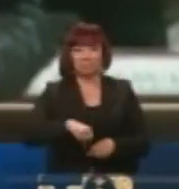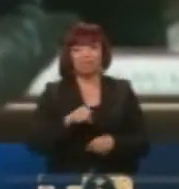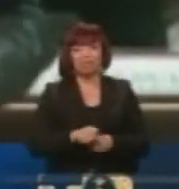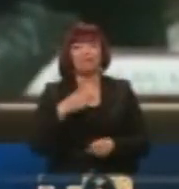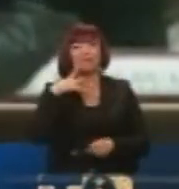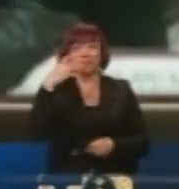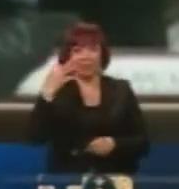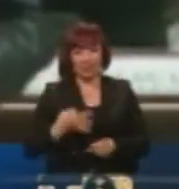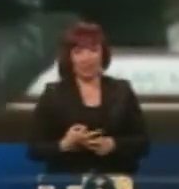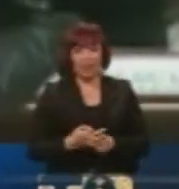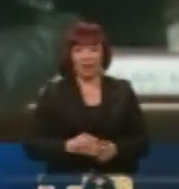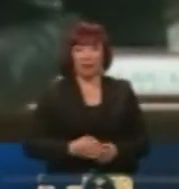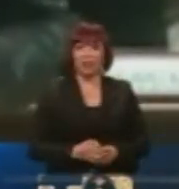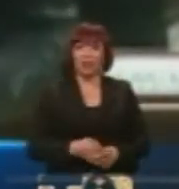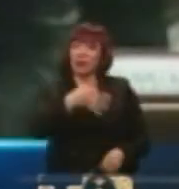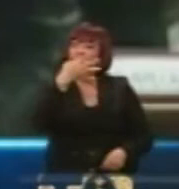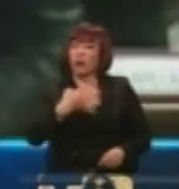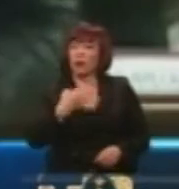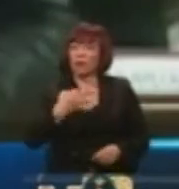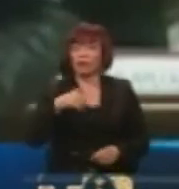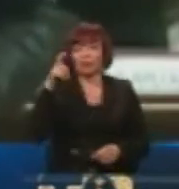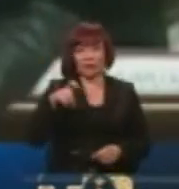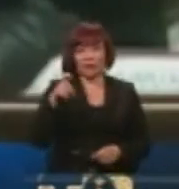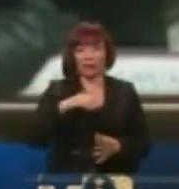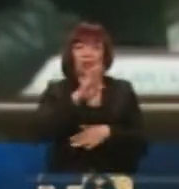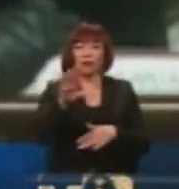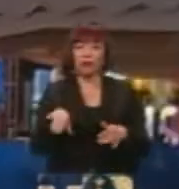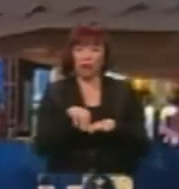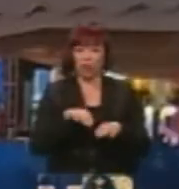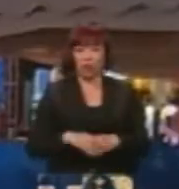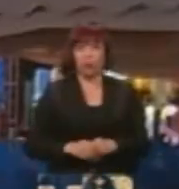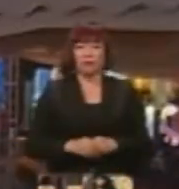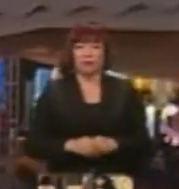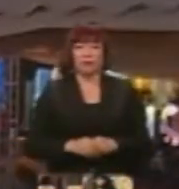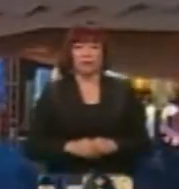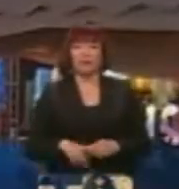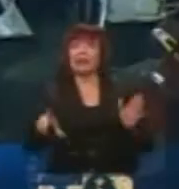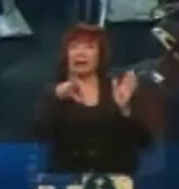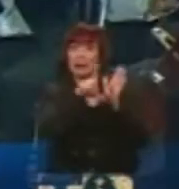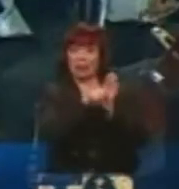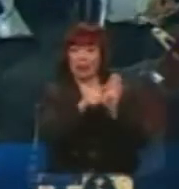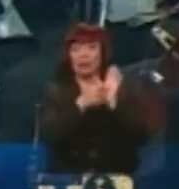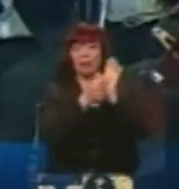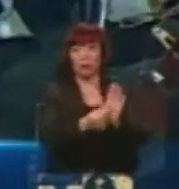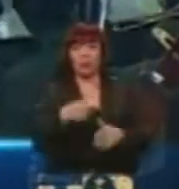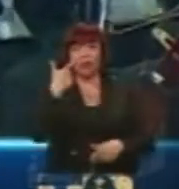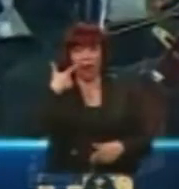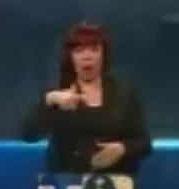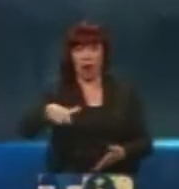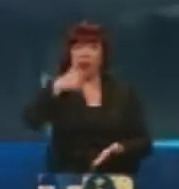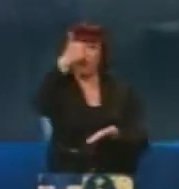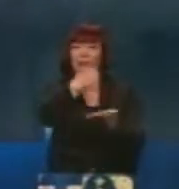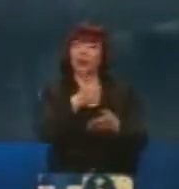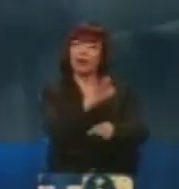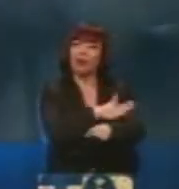los objetivos de cohesionar socialmente al país. Esta ley también reconoce a Loja como la capital